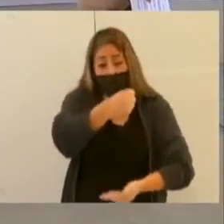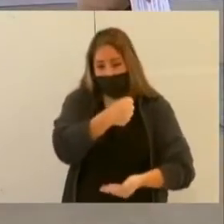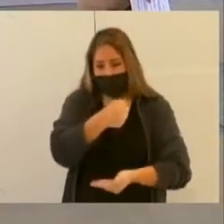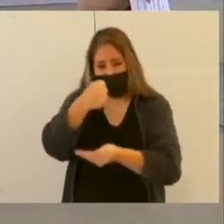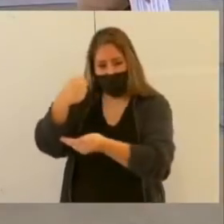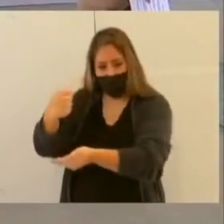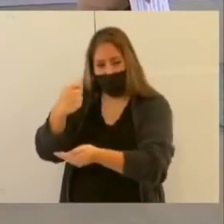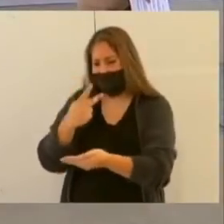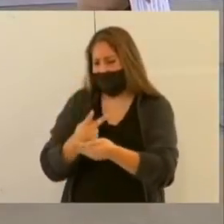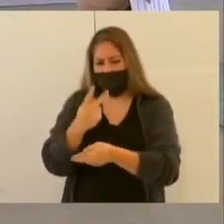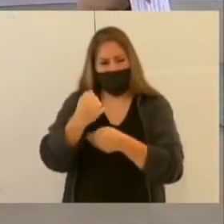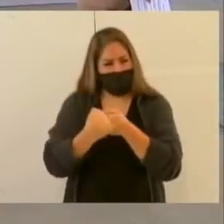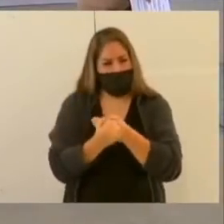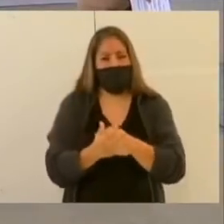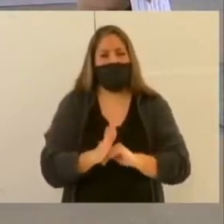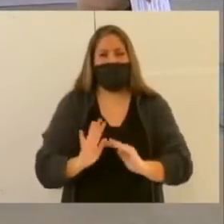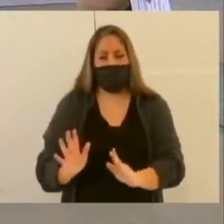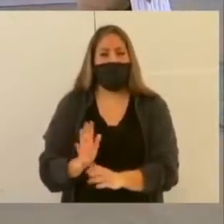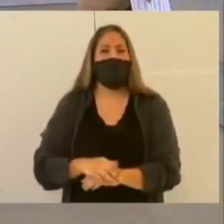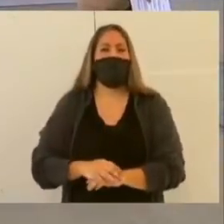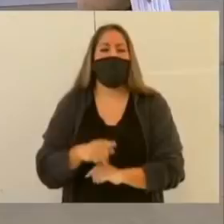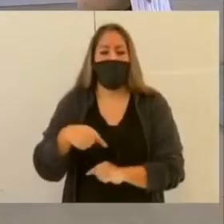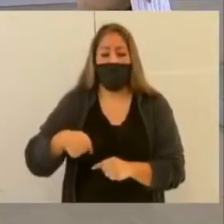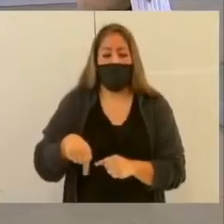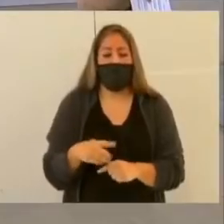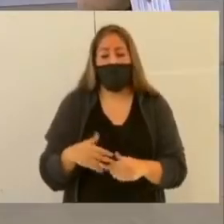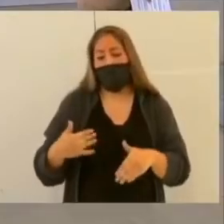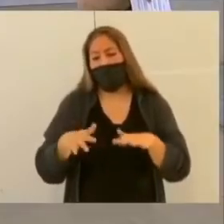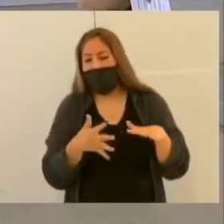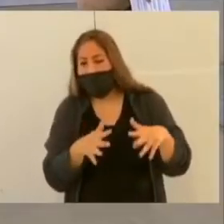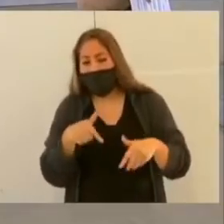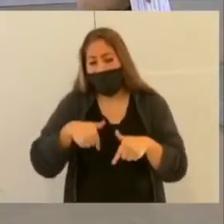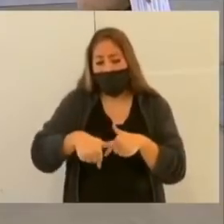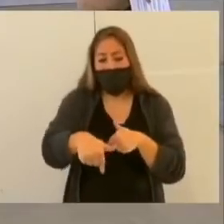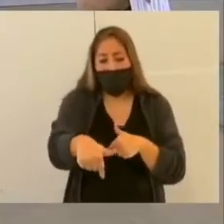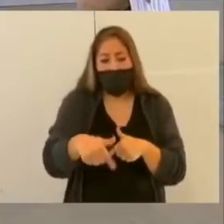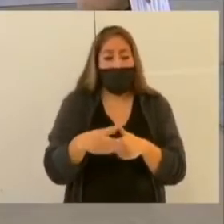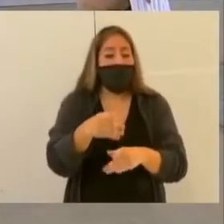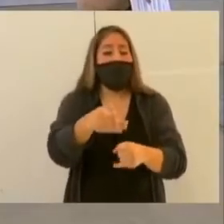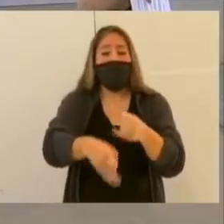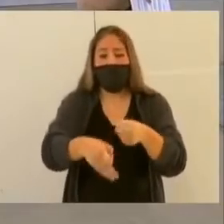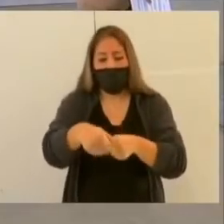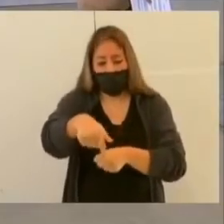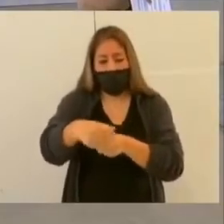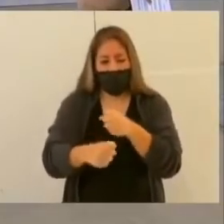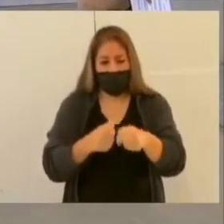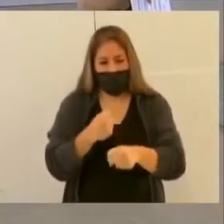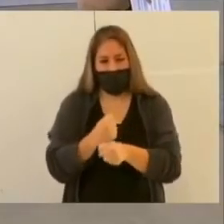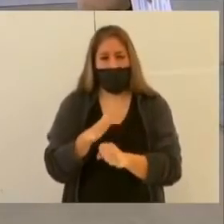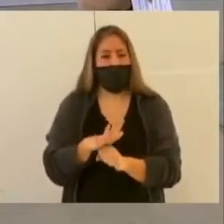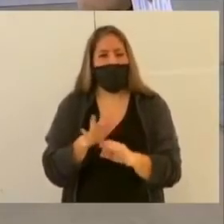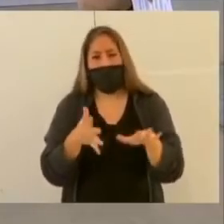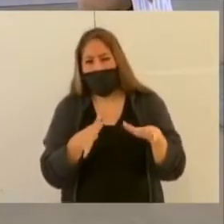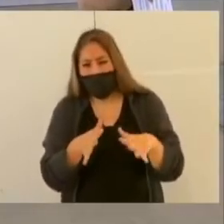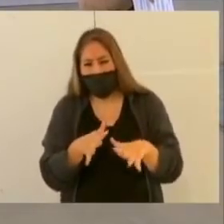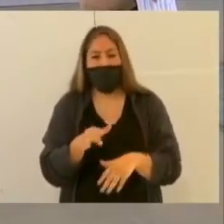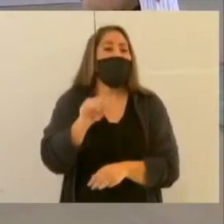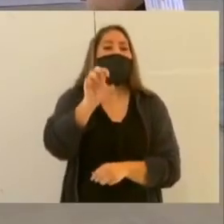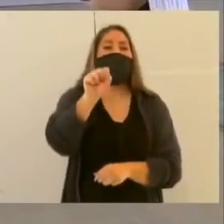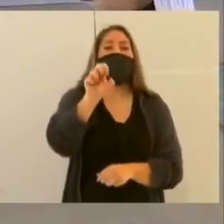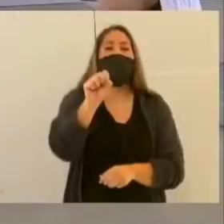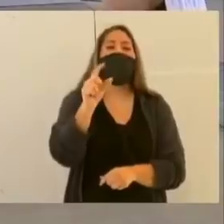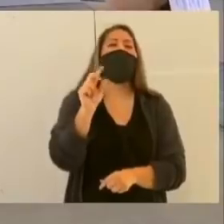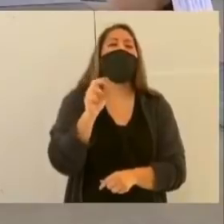sumamos para fines de este año, tendremos los 63 millones de metros